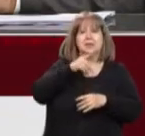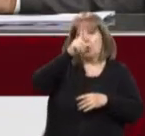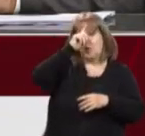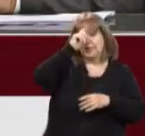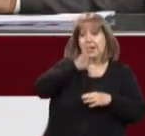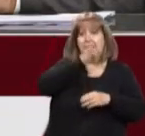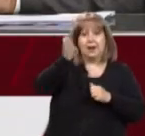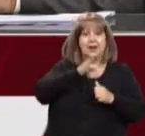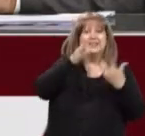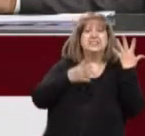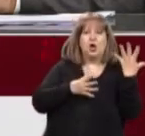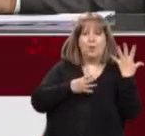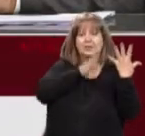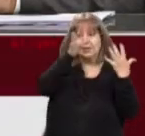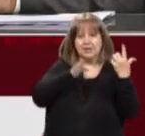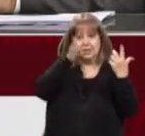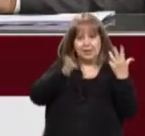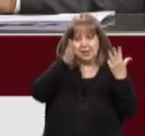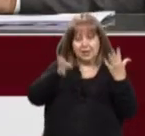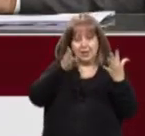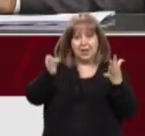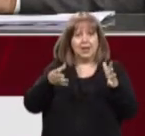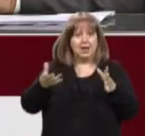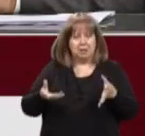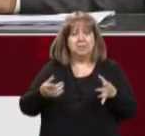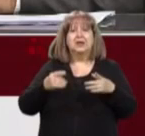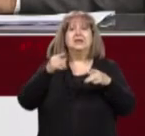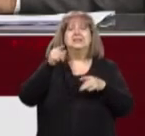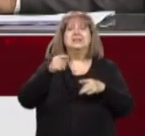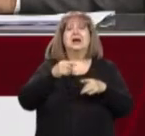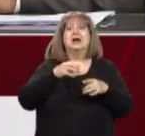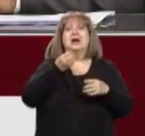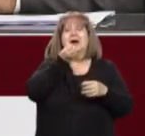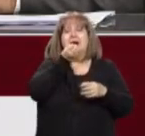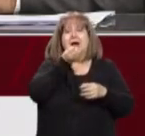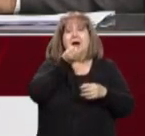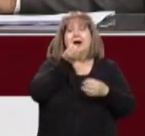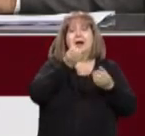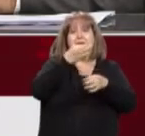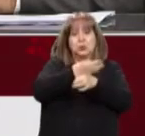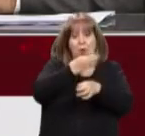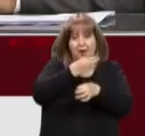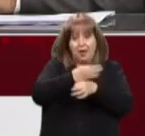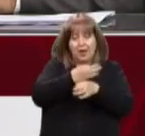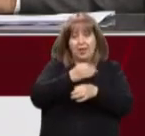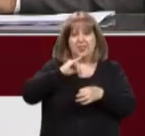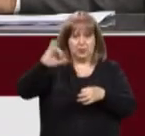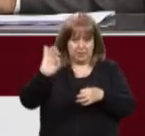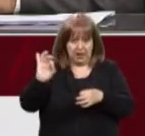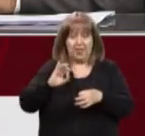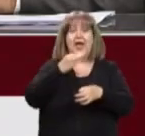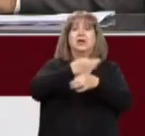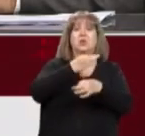hizo una denuncia. Lucio iba a Jardín Infante lastimado, quebrado, mordido, quemado con cigarrillo y nunca hicieron una